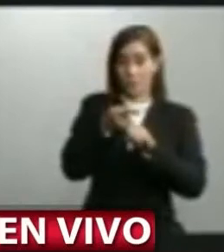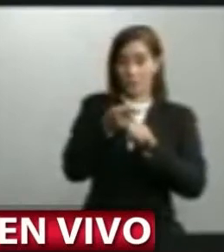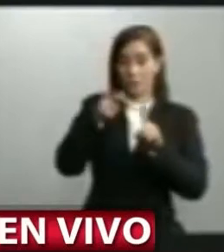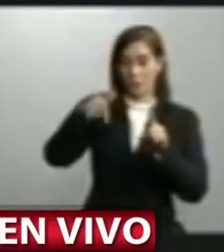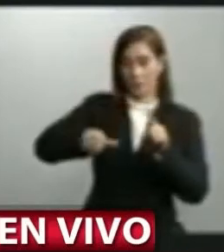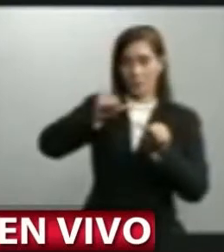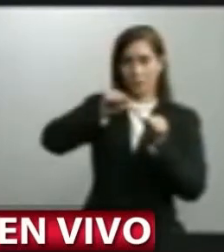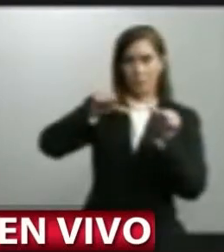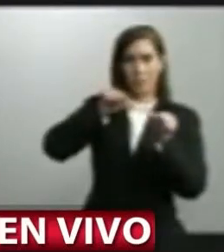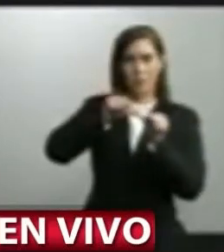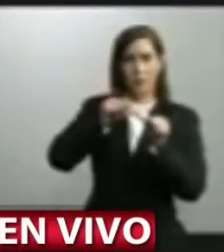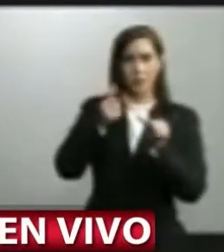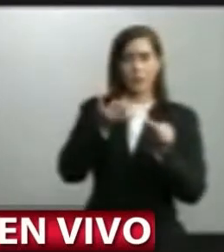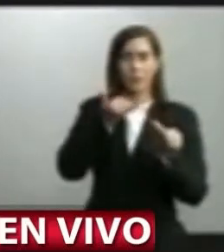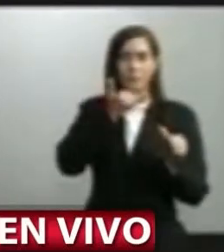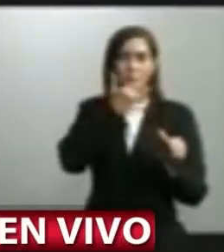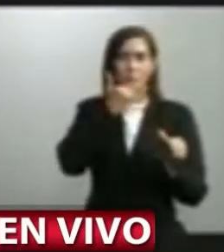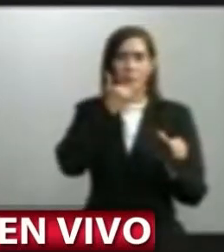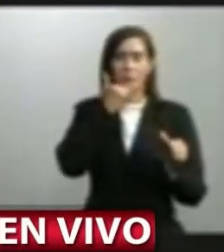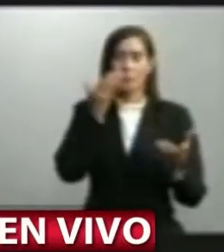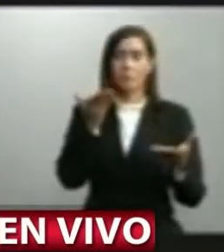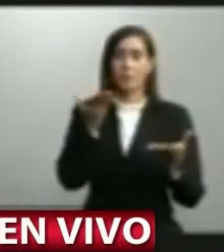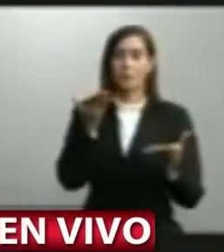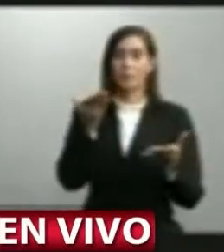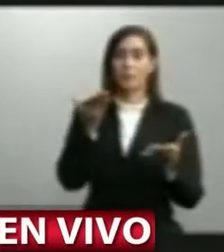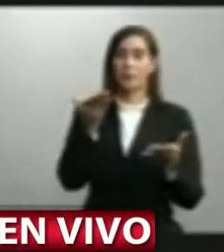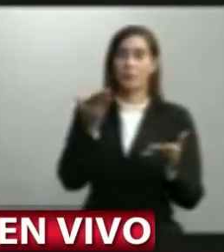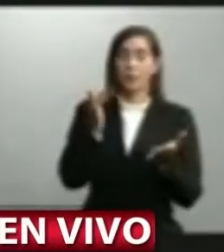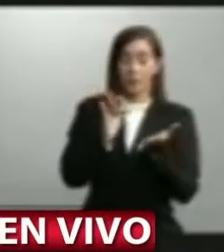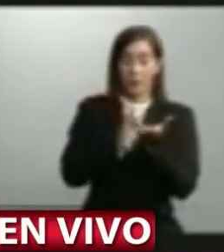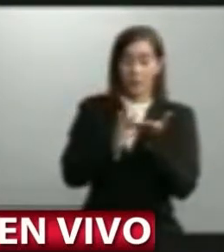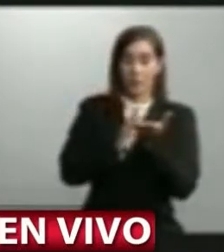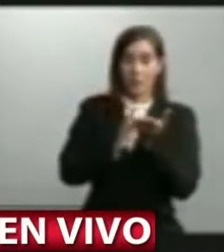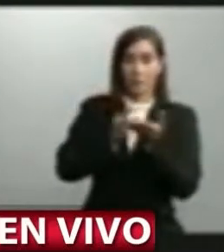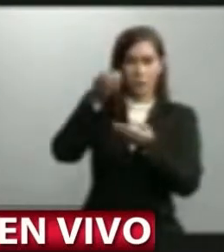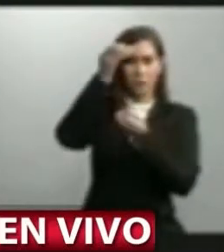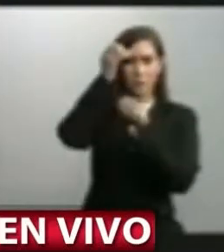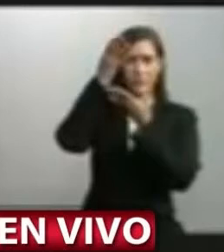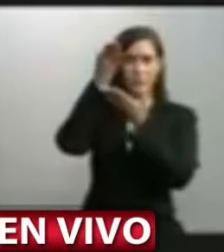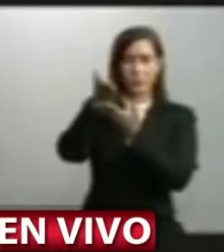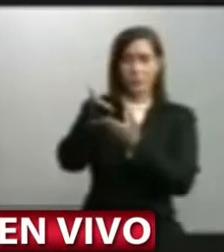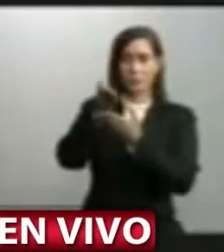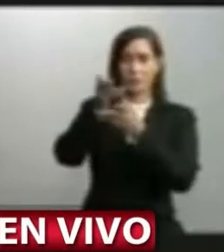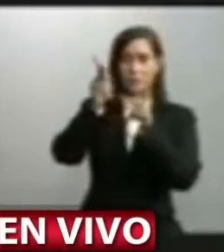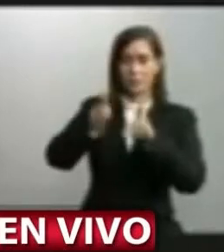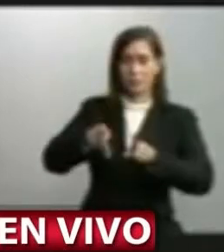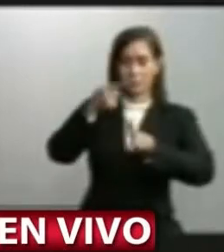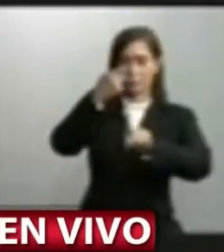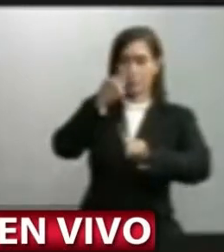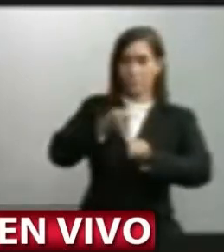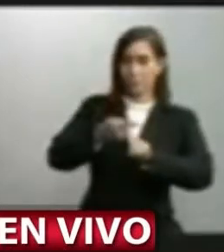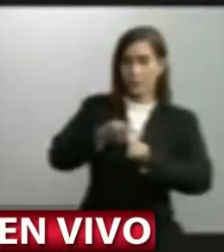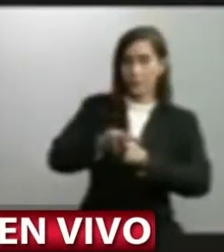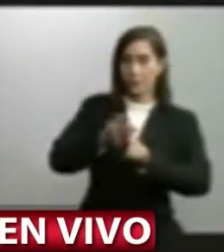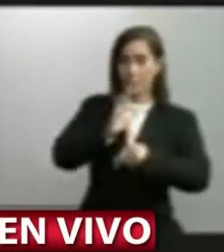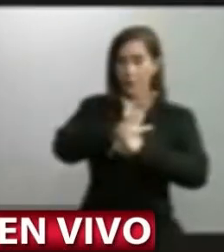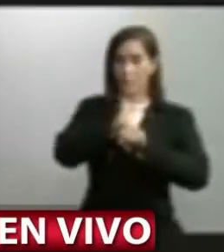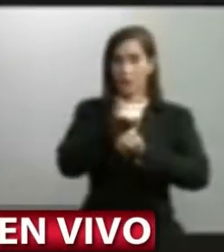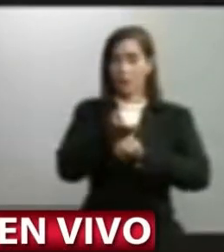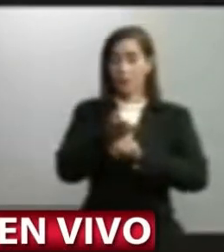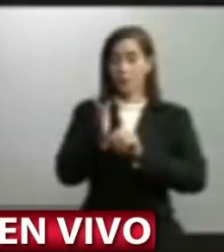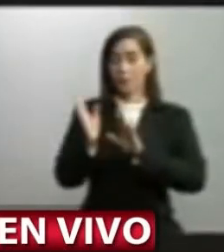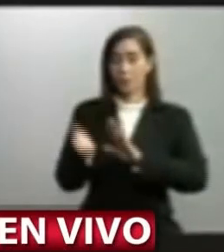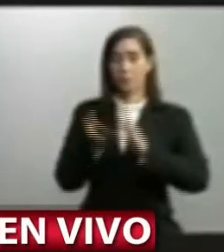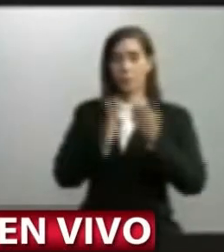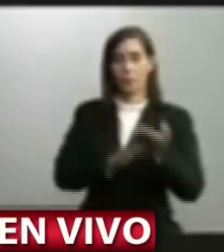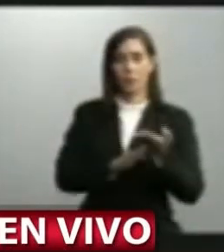Azua. Queremos saber si es que los laboratorios no están notificando los casos a la Regional de Salud o si la Regional